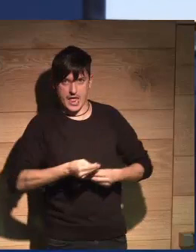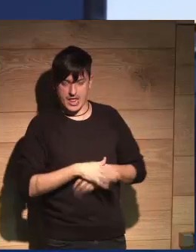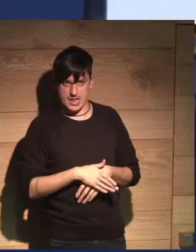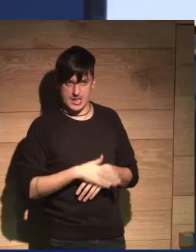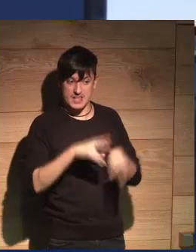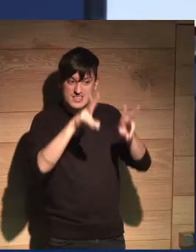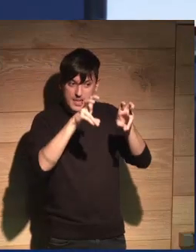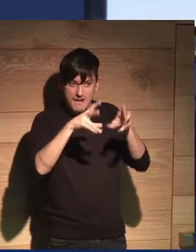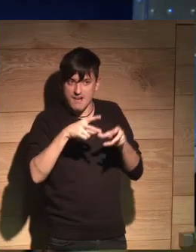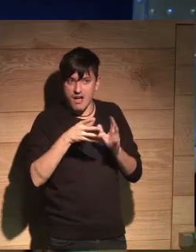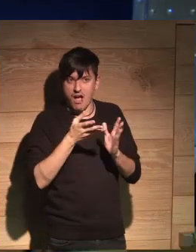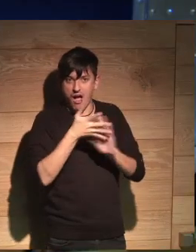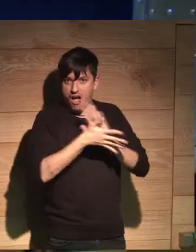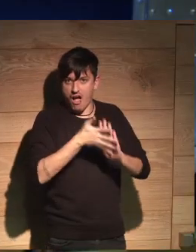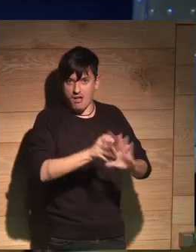ese capítulo.